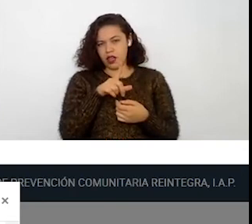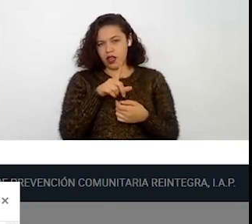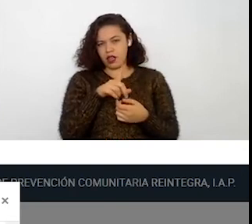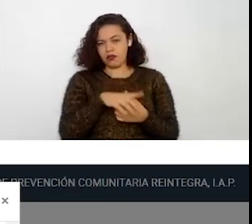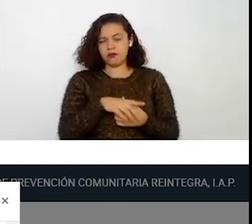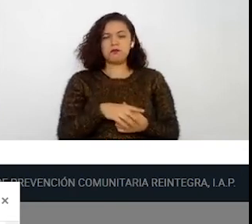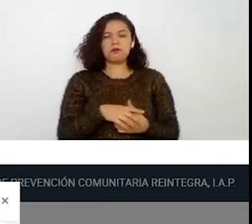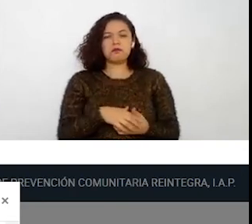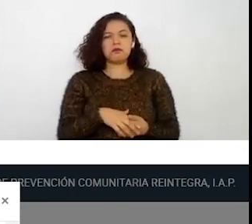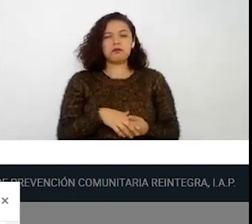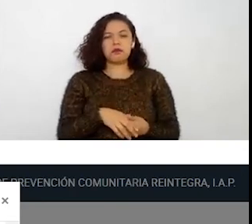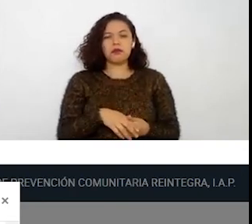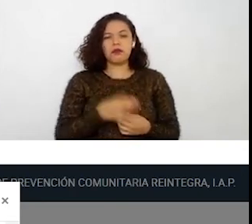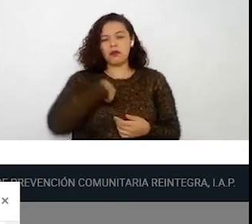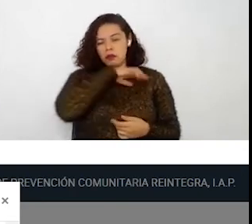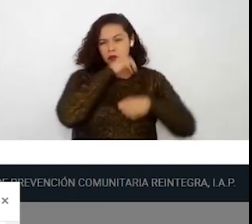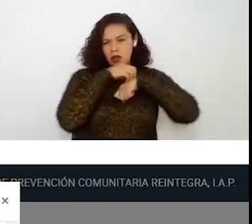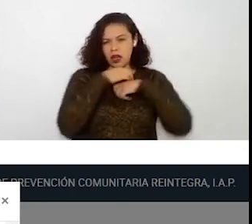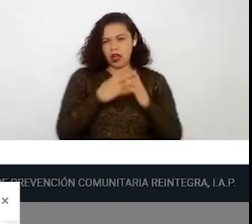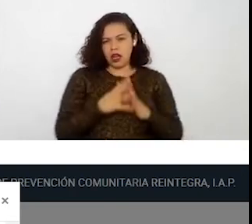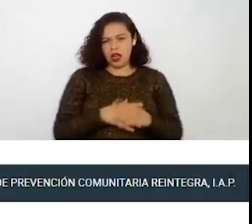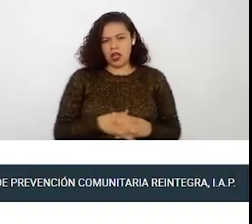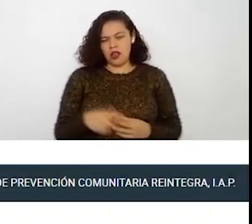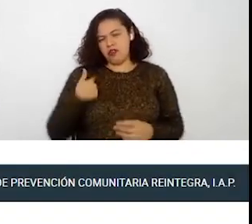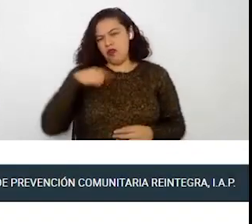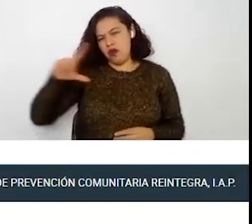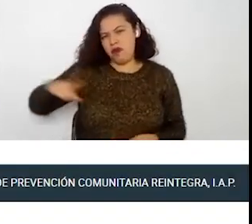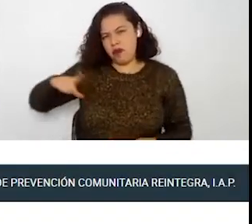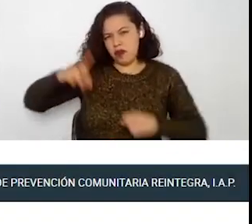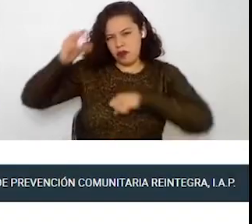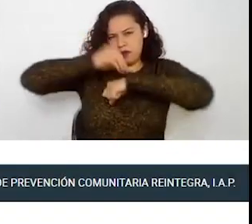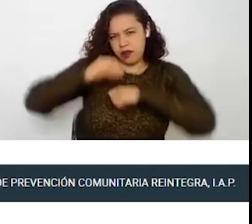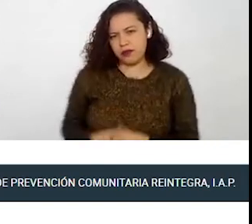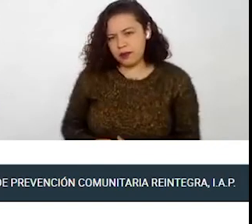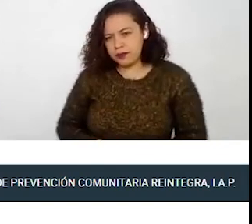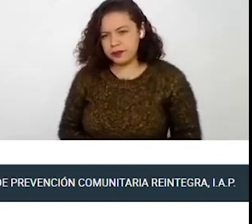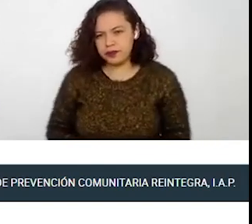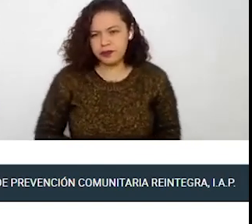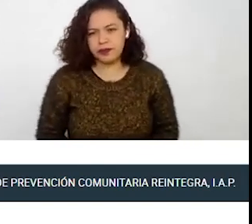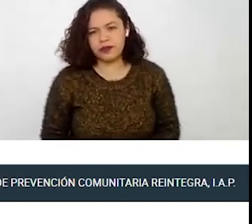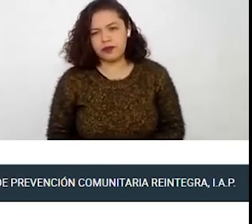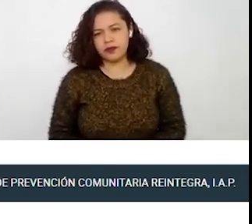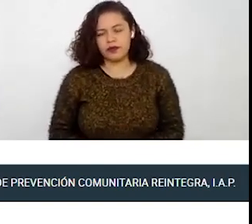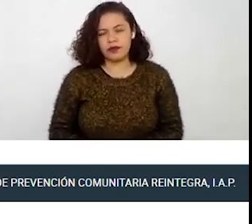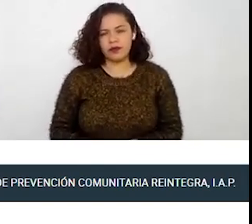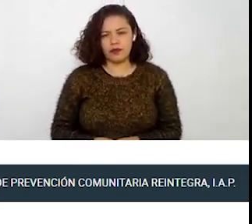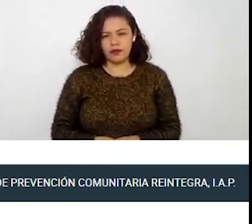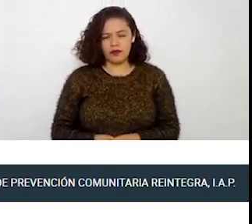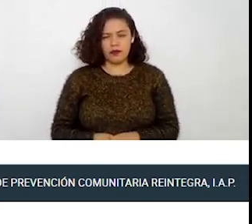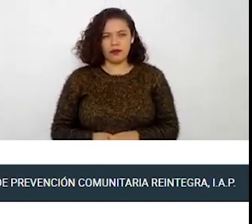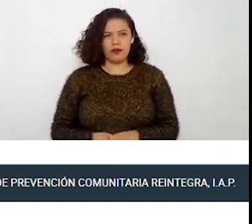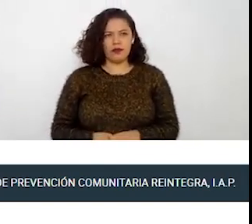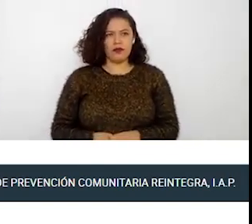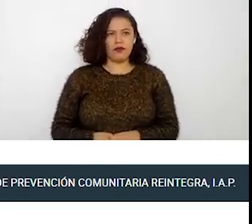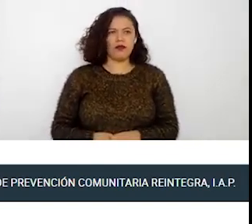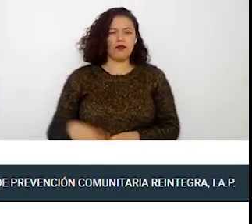Vamos a ponerle él va a poner el gobierno y aquí le